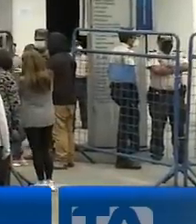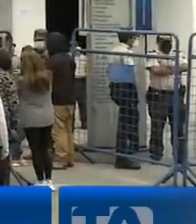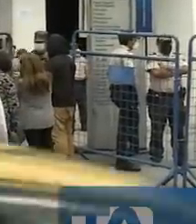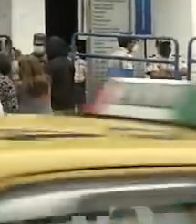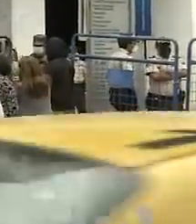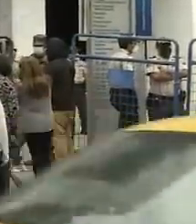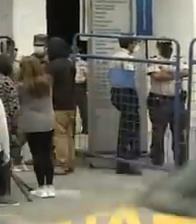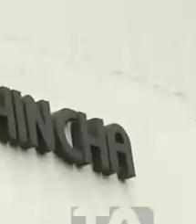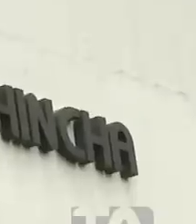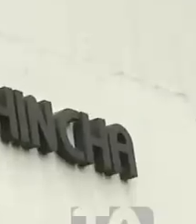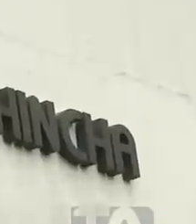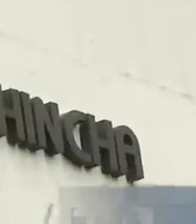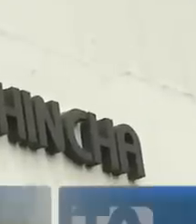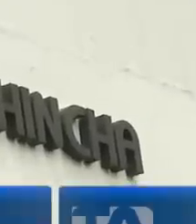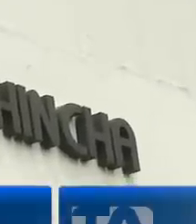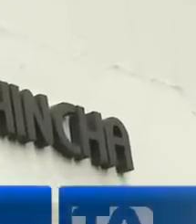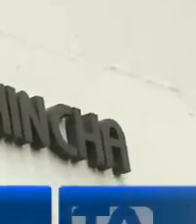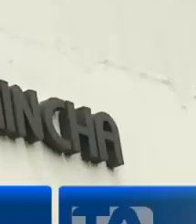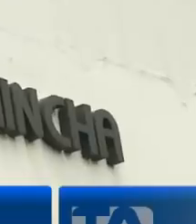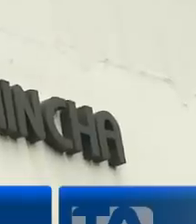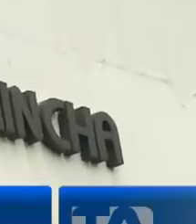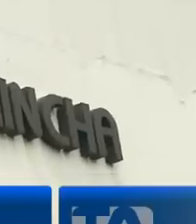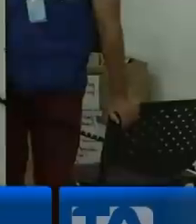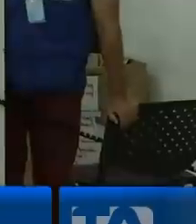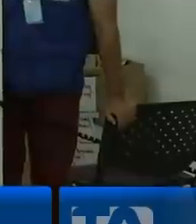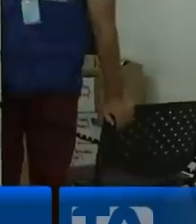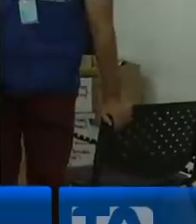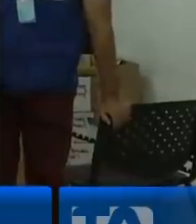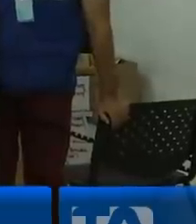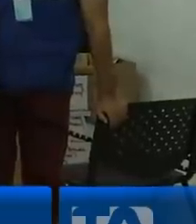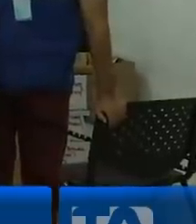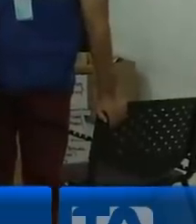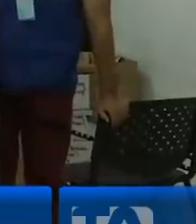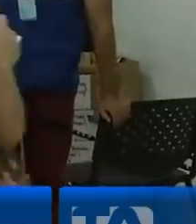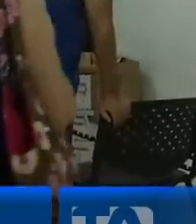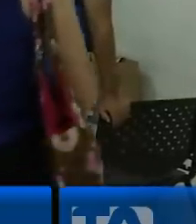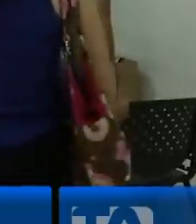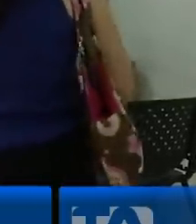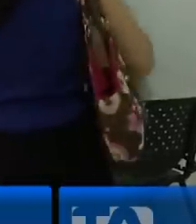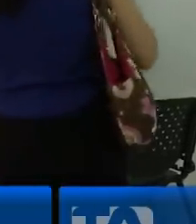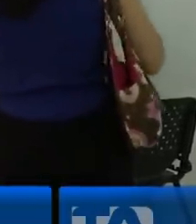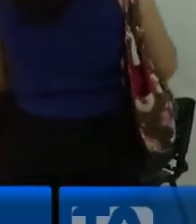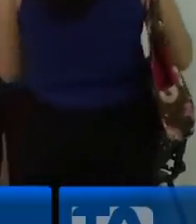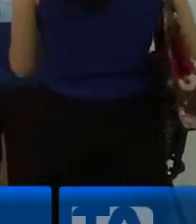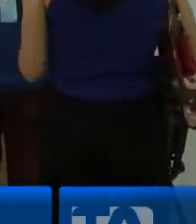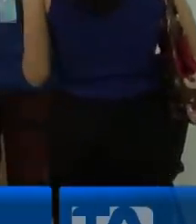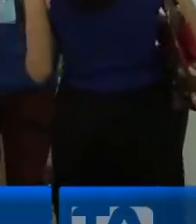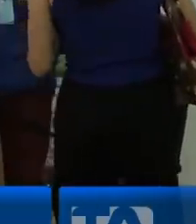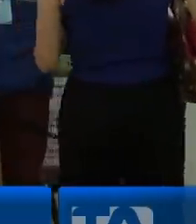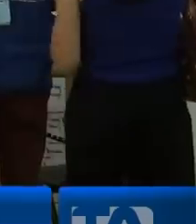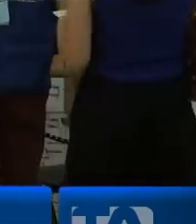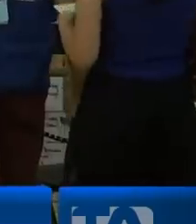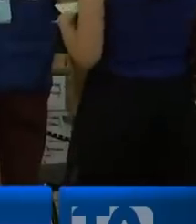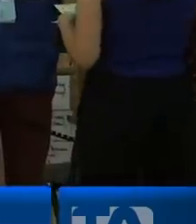no tienen el documento provisional pueden acercarse a la delegación del CNE en las provincias para obtener el certificado que es válido